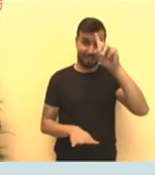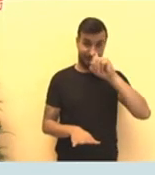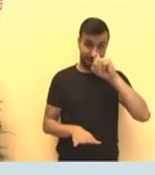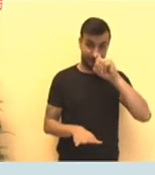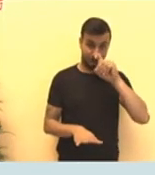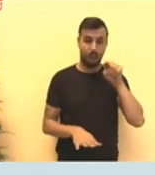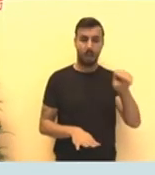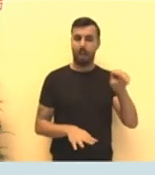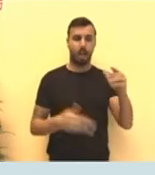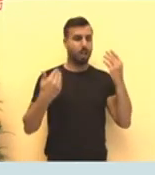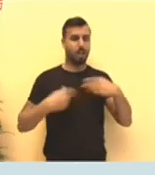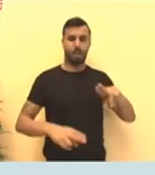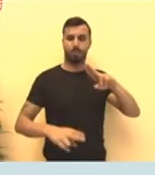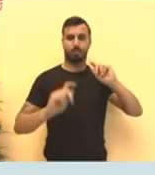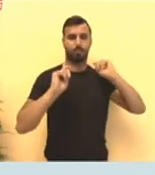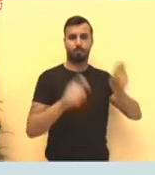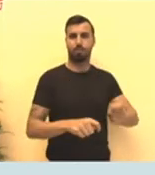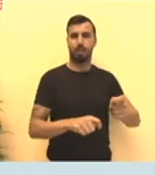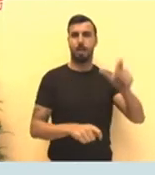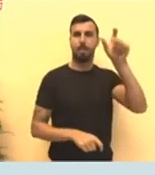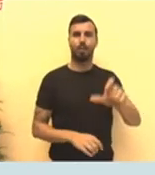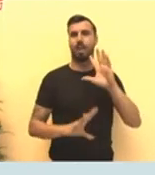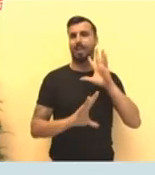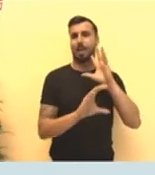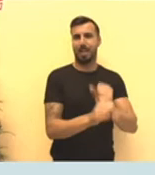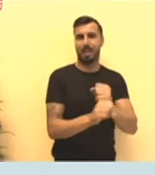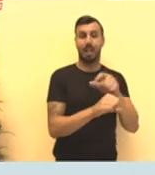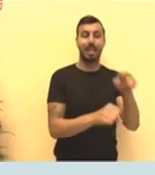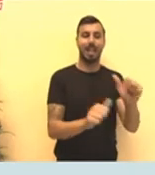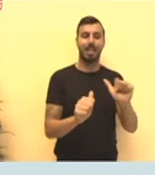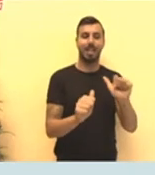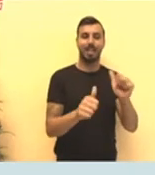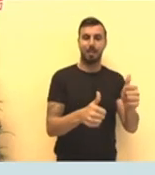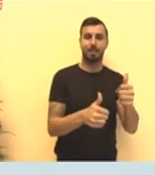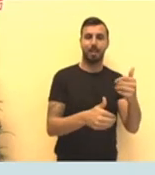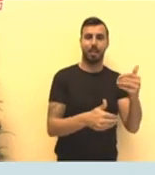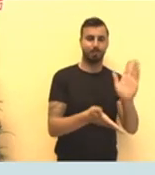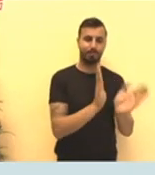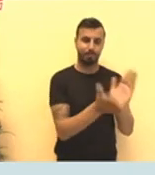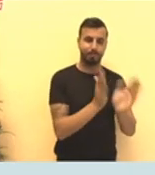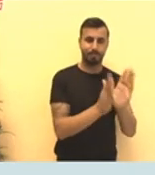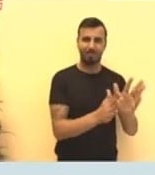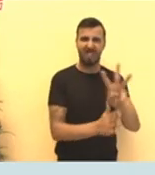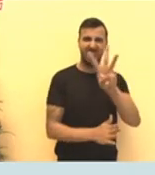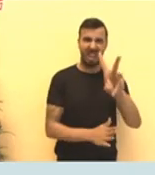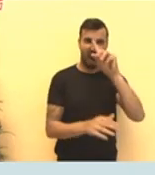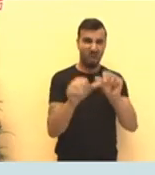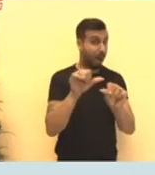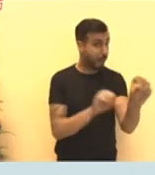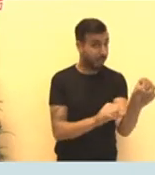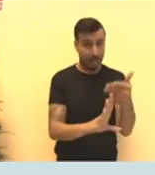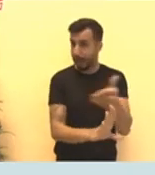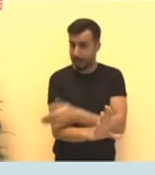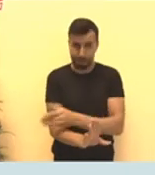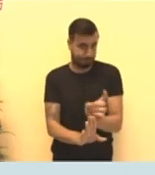considerados dependientes y es entonces cuando se inician los trámites para reconocimiento de su grado de dependencia. En